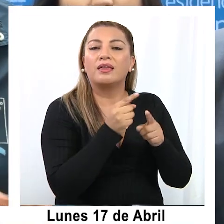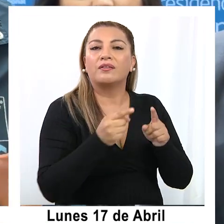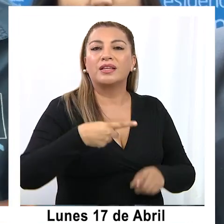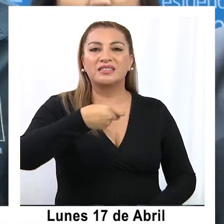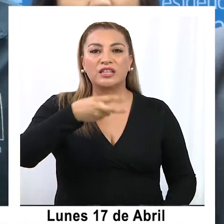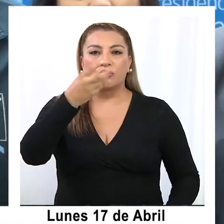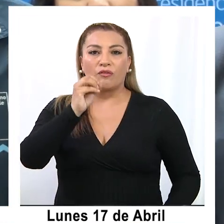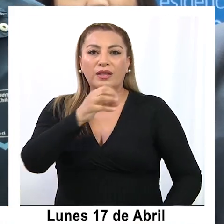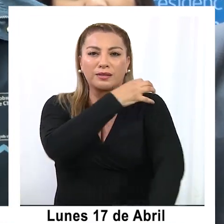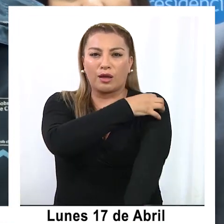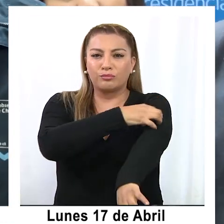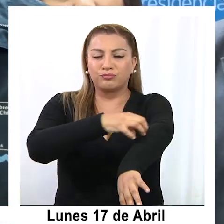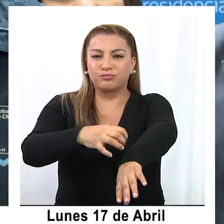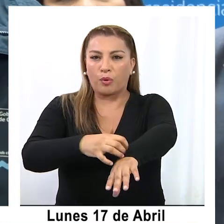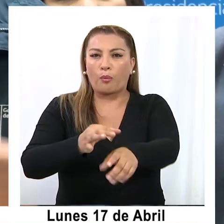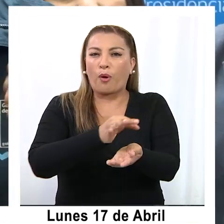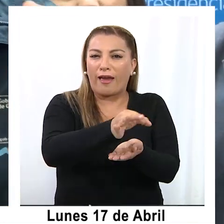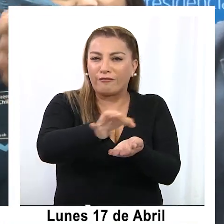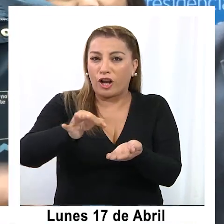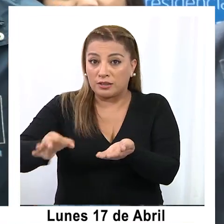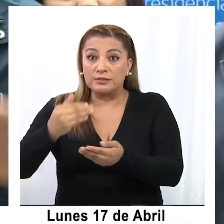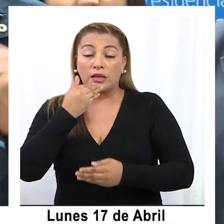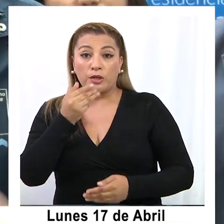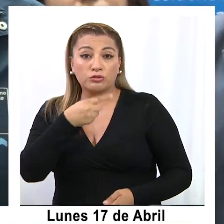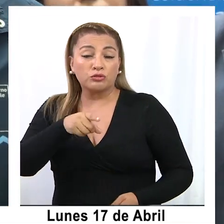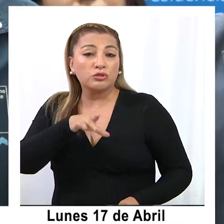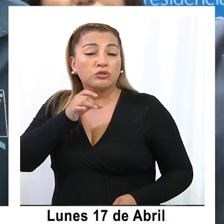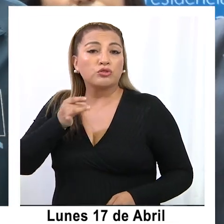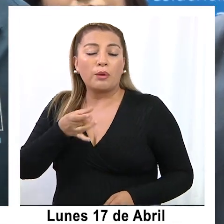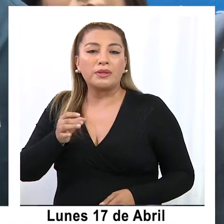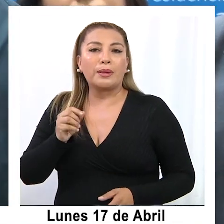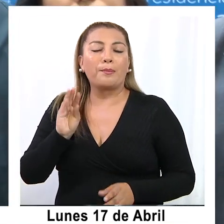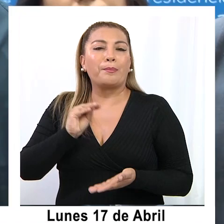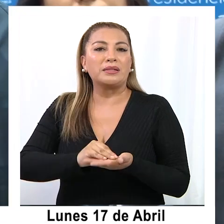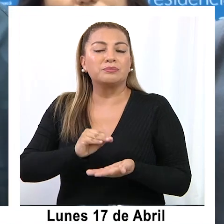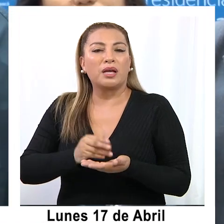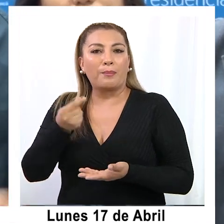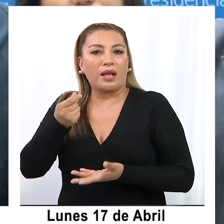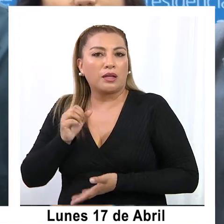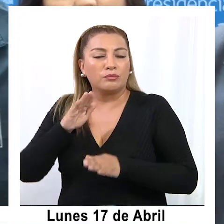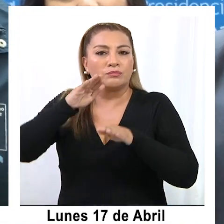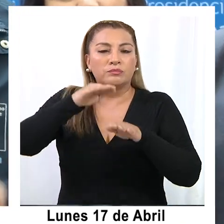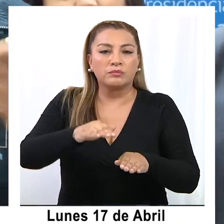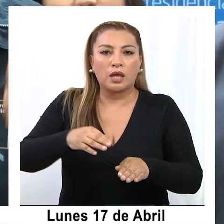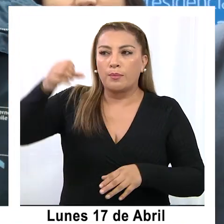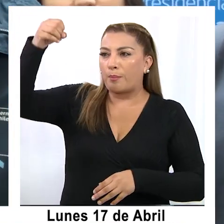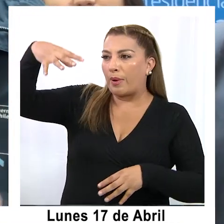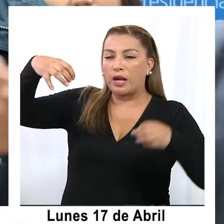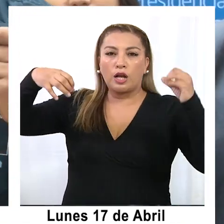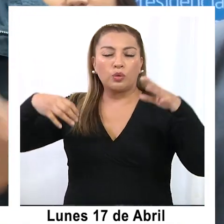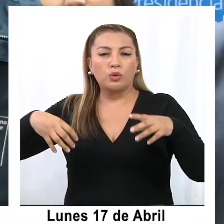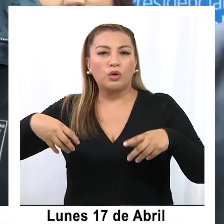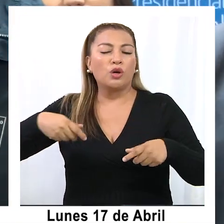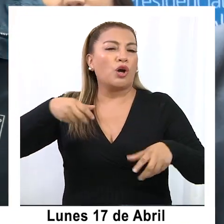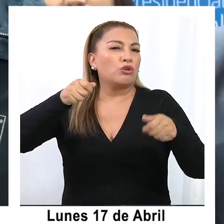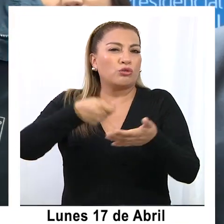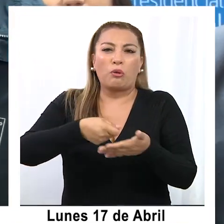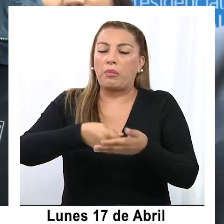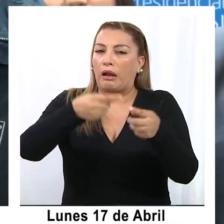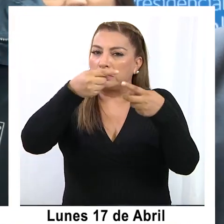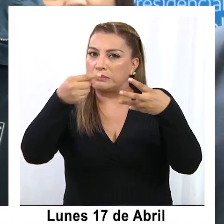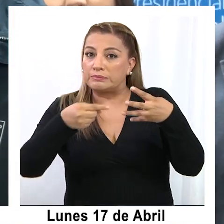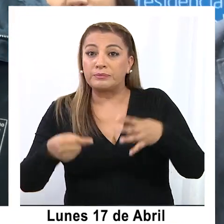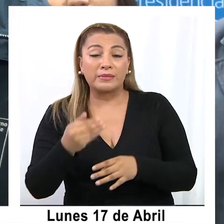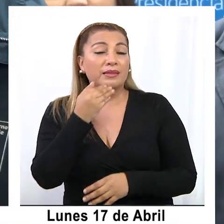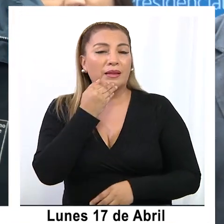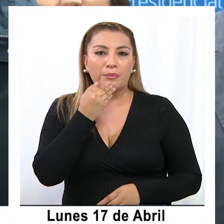120 comunas en donde no solamente vamos a entregar más recursos para luminarias, para equipamientos, para infraestructura, sino